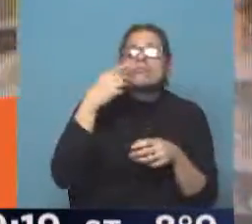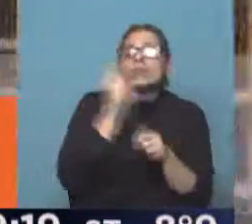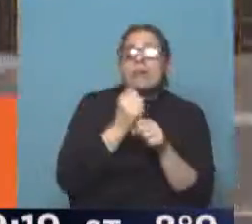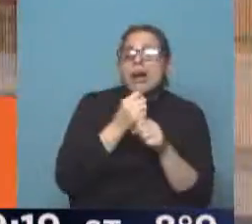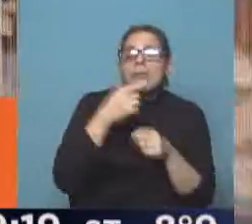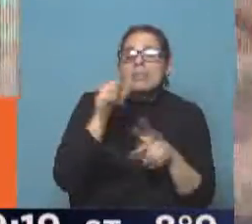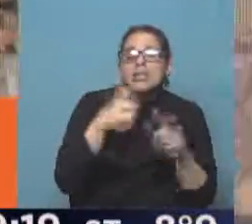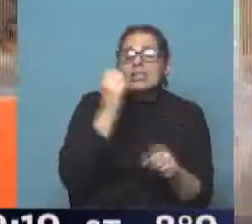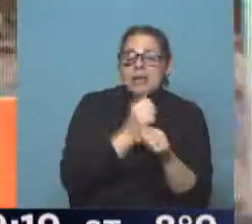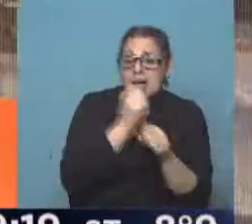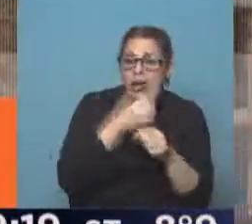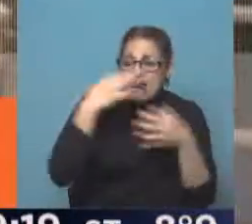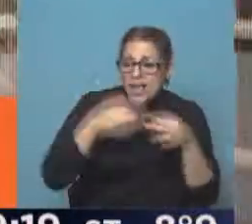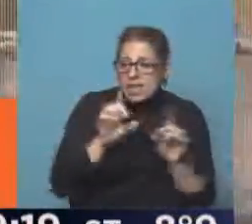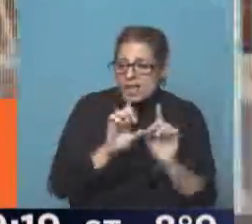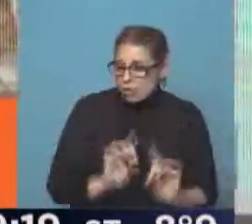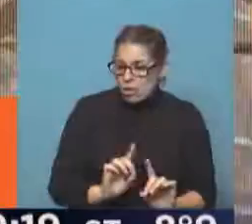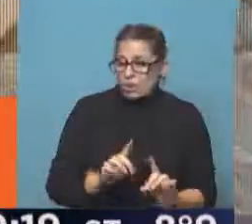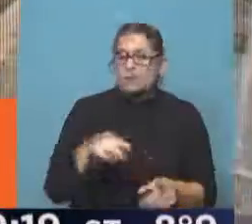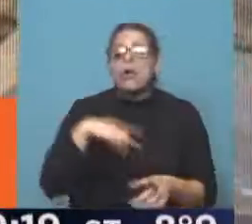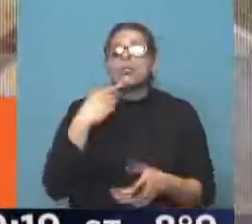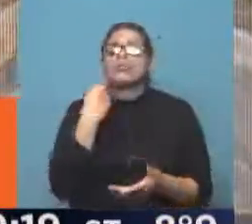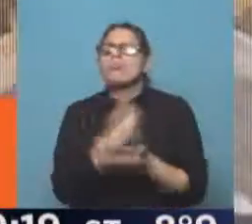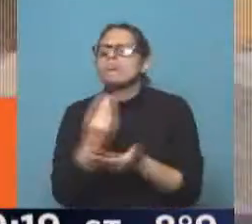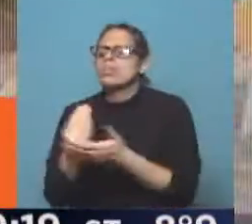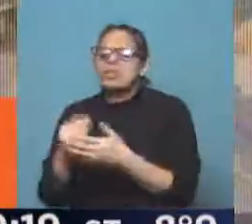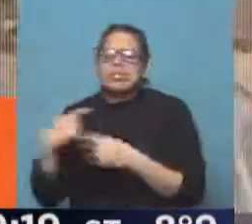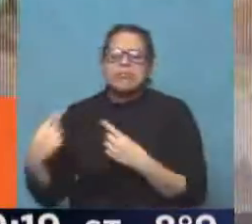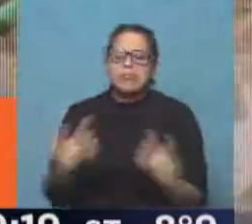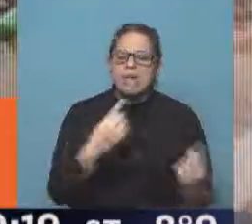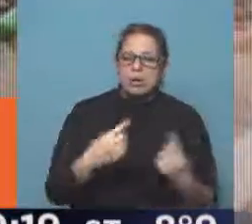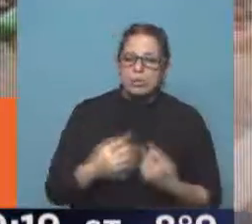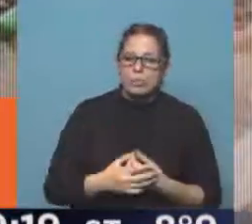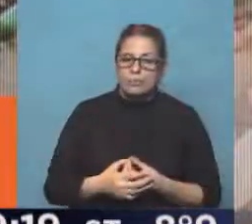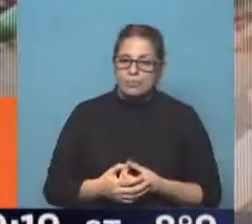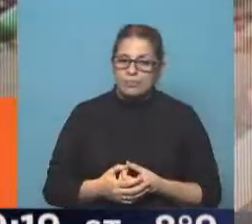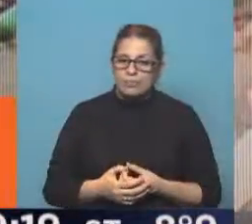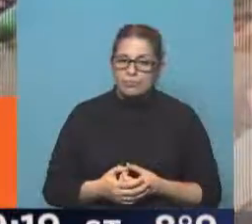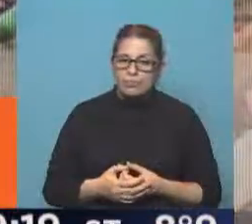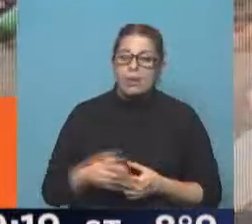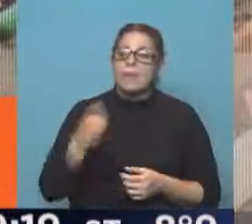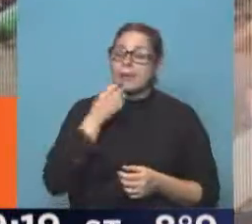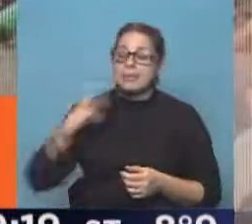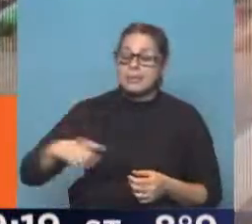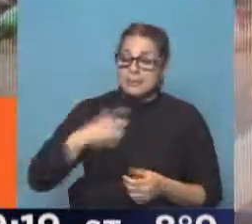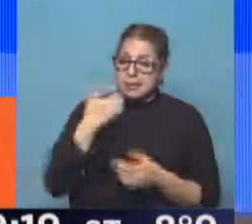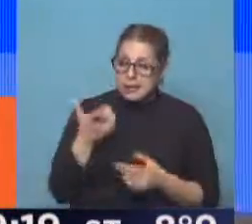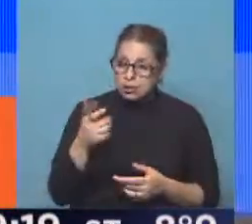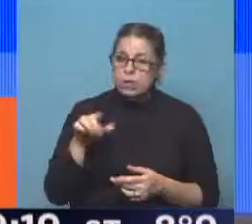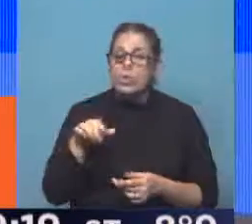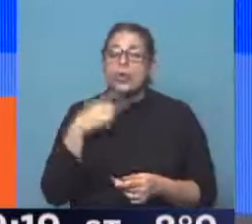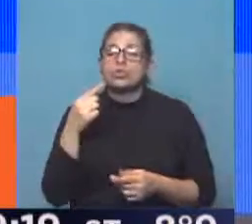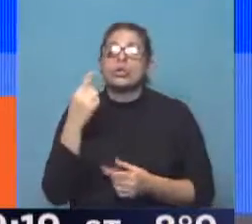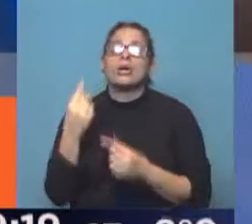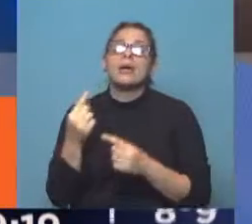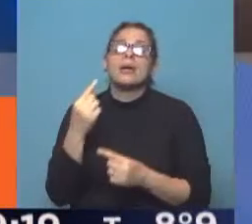quizá de la representación que tienen los sindicatos en relación con cada